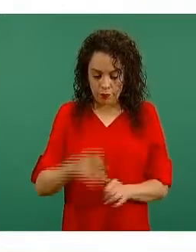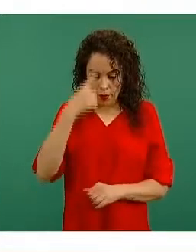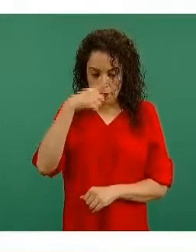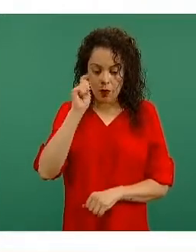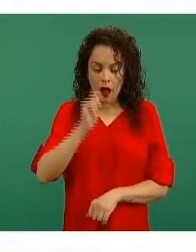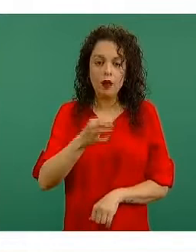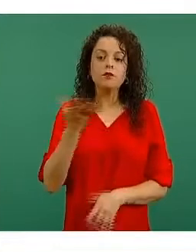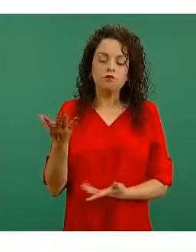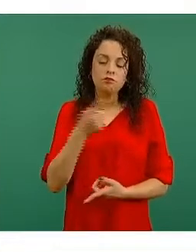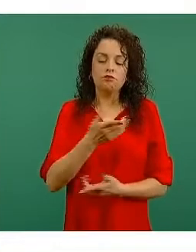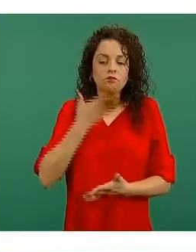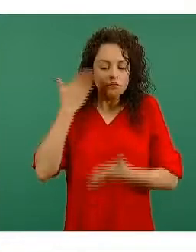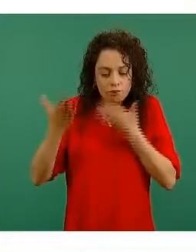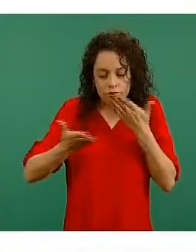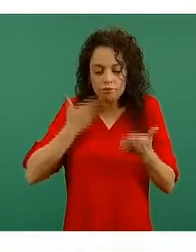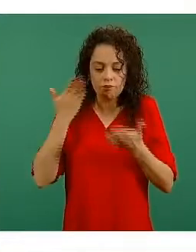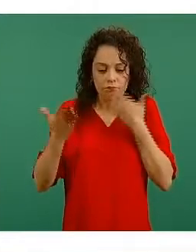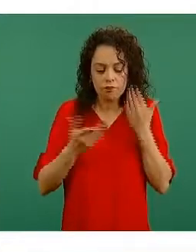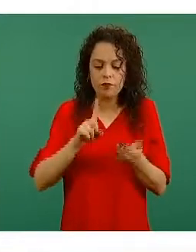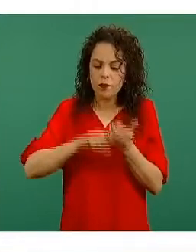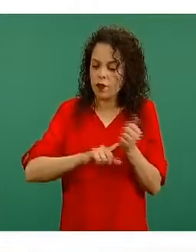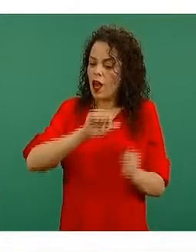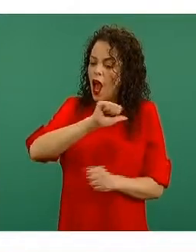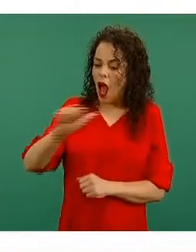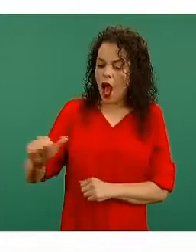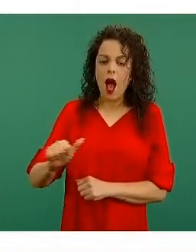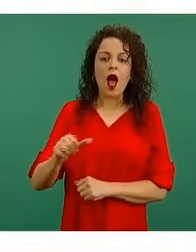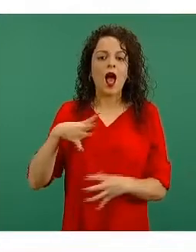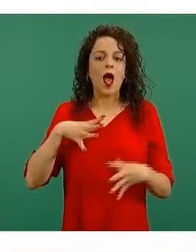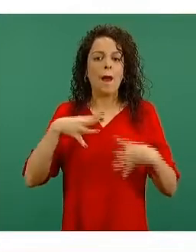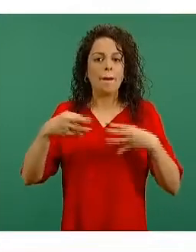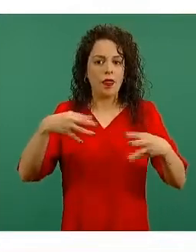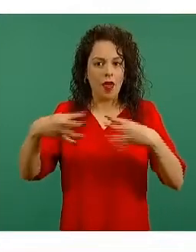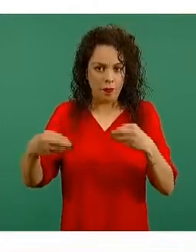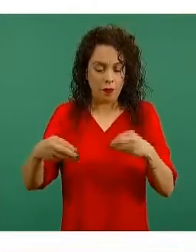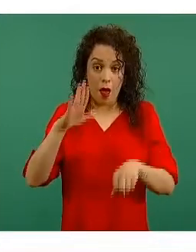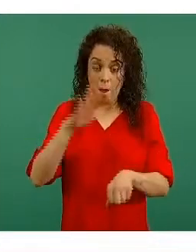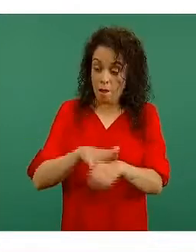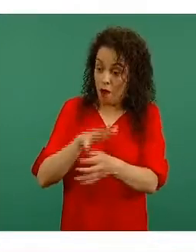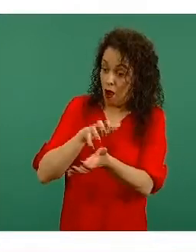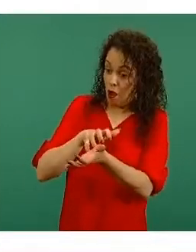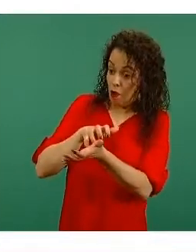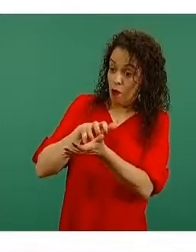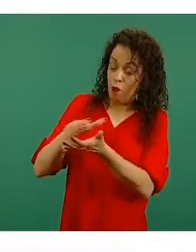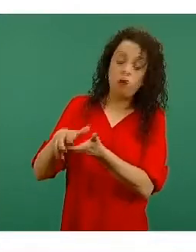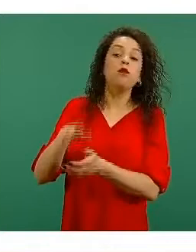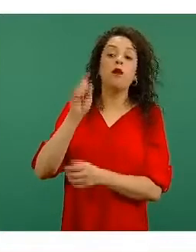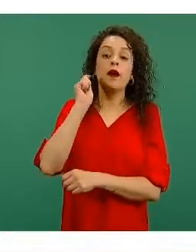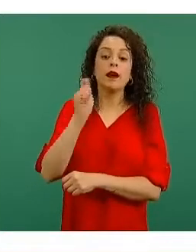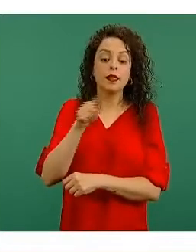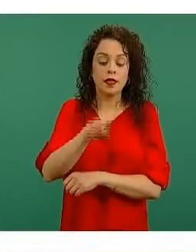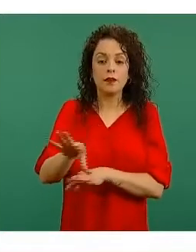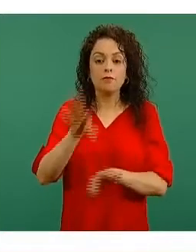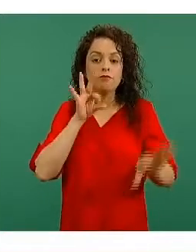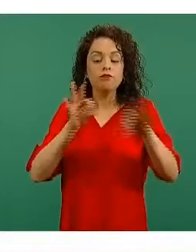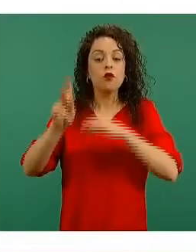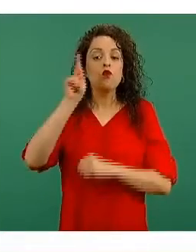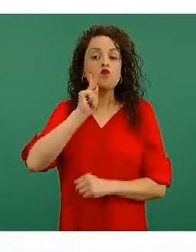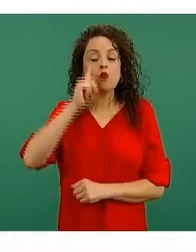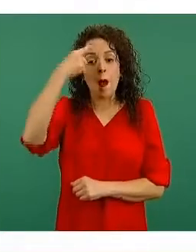con un estudio epidemiológico de caso y en su gran mayoría una toma de muestra para buscar el